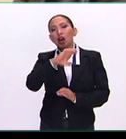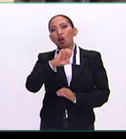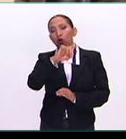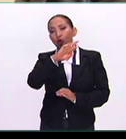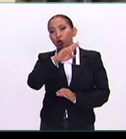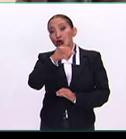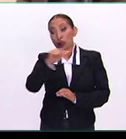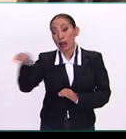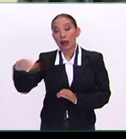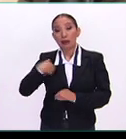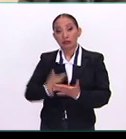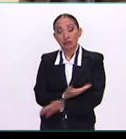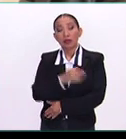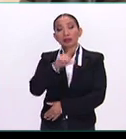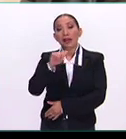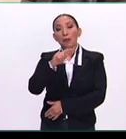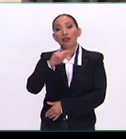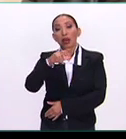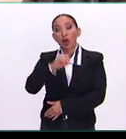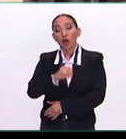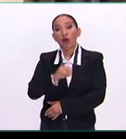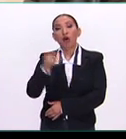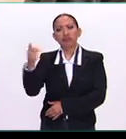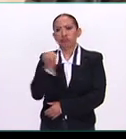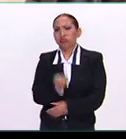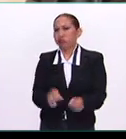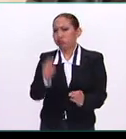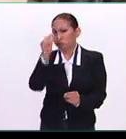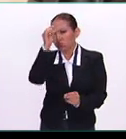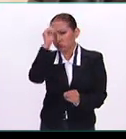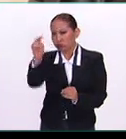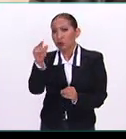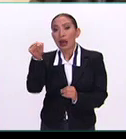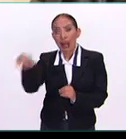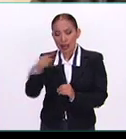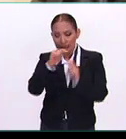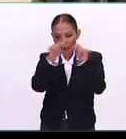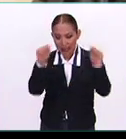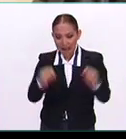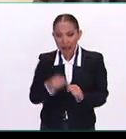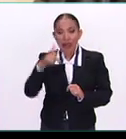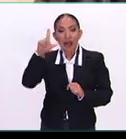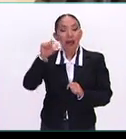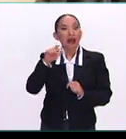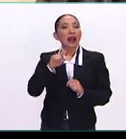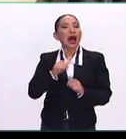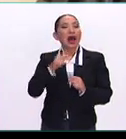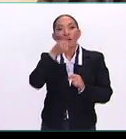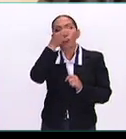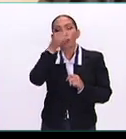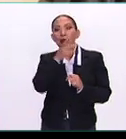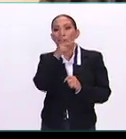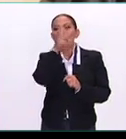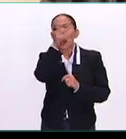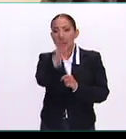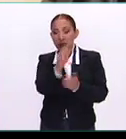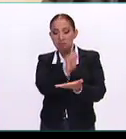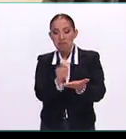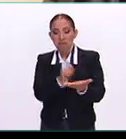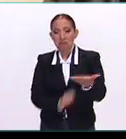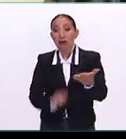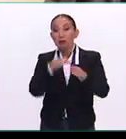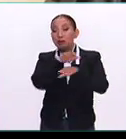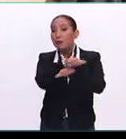es zapoteco del Istmo, capacísimo, hizo su tesis La flor de la palabra sobre